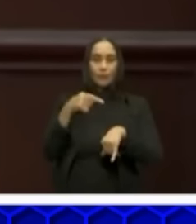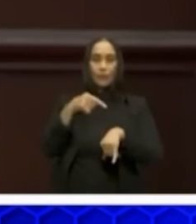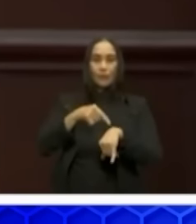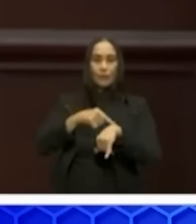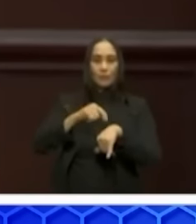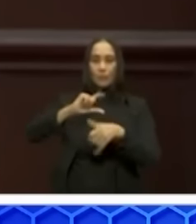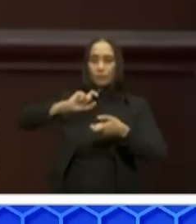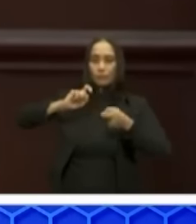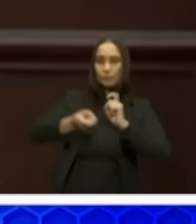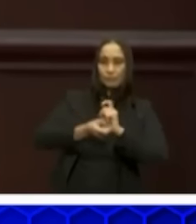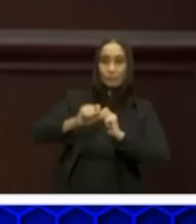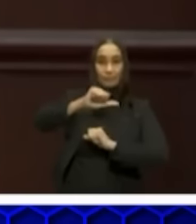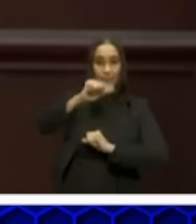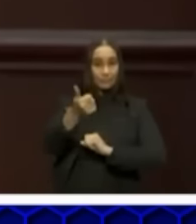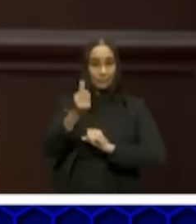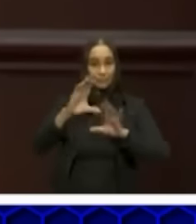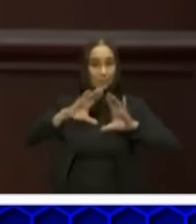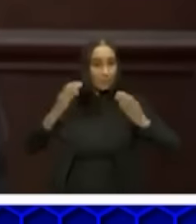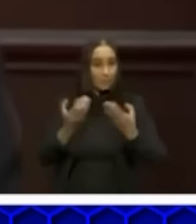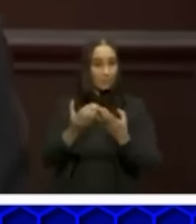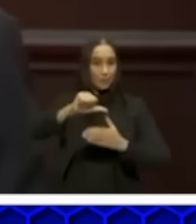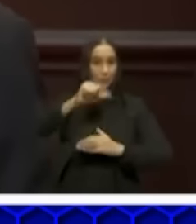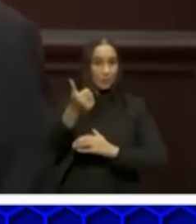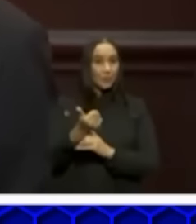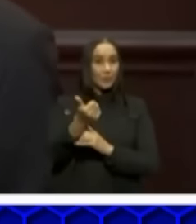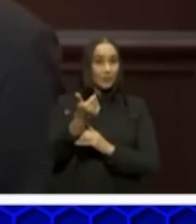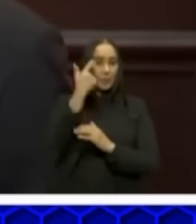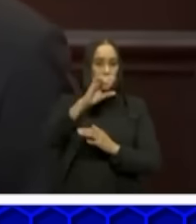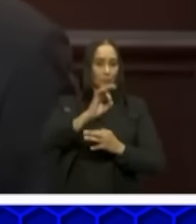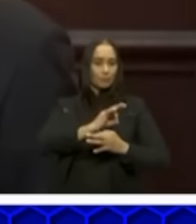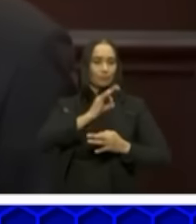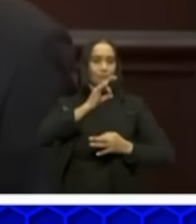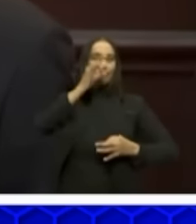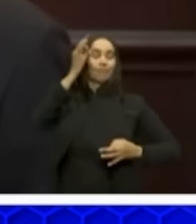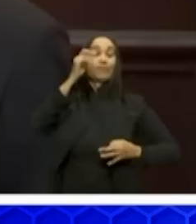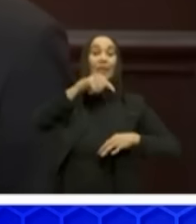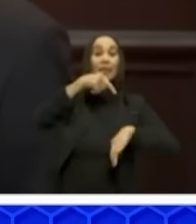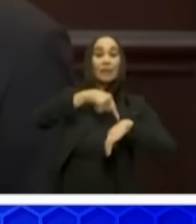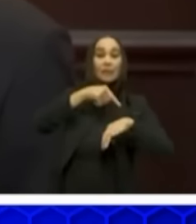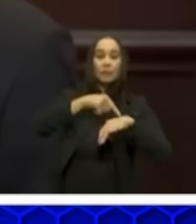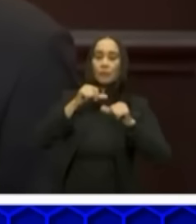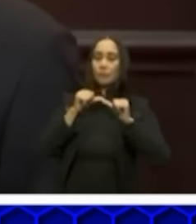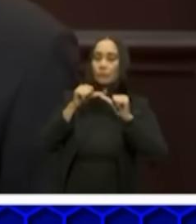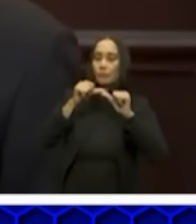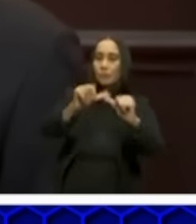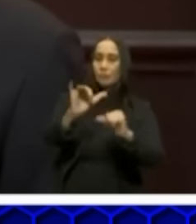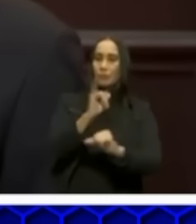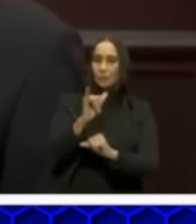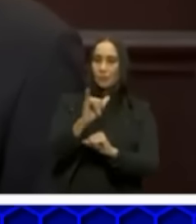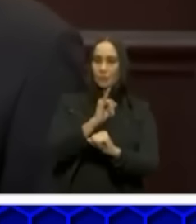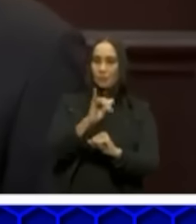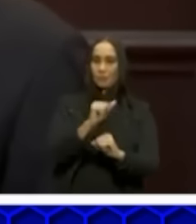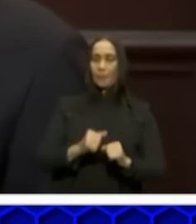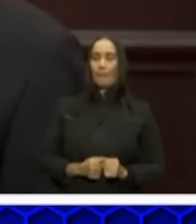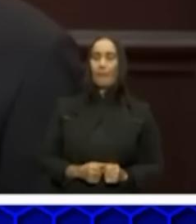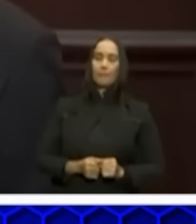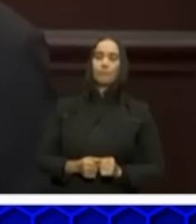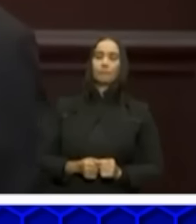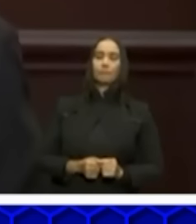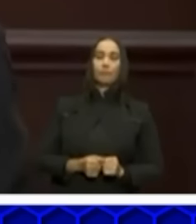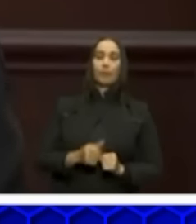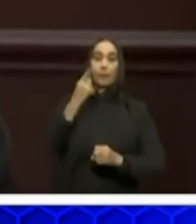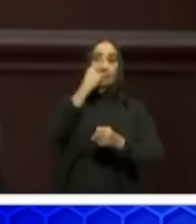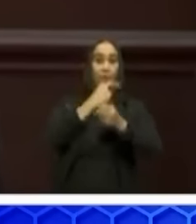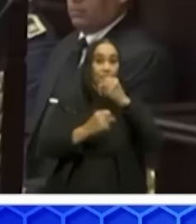último año de esta gestión en la sede de la asamblea nacional y